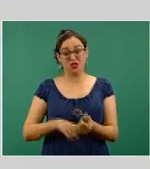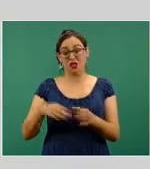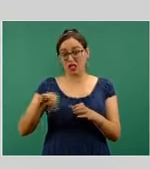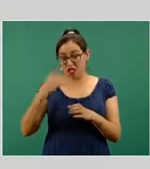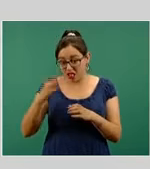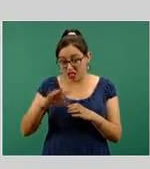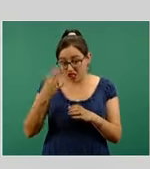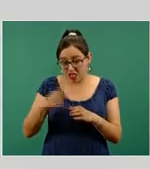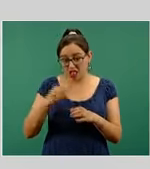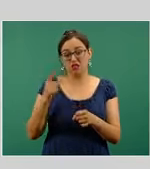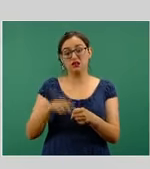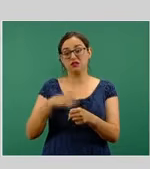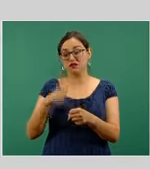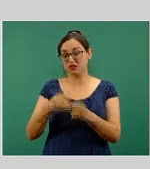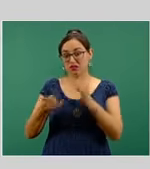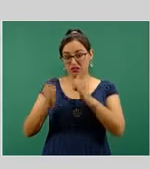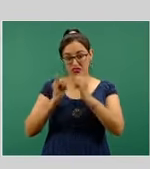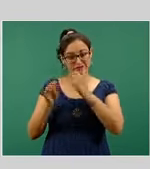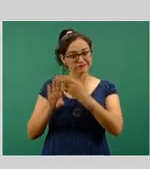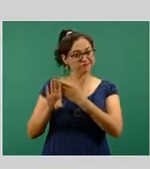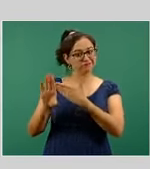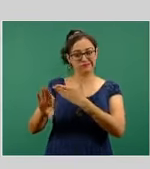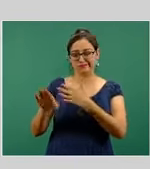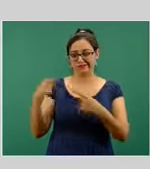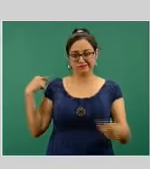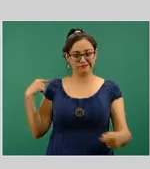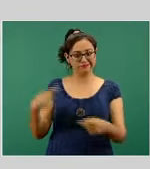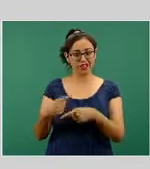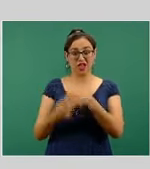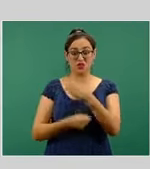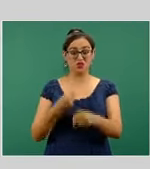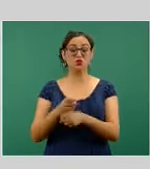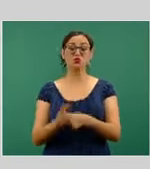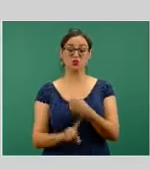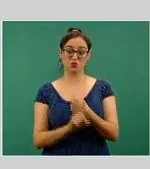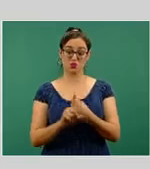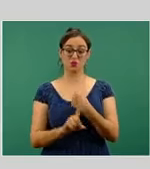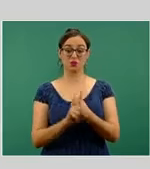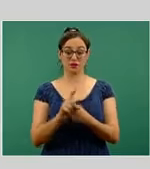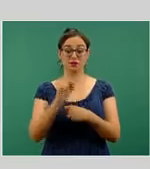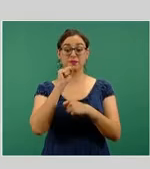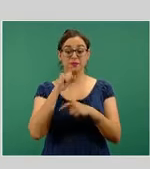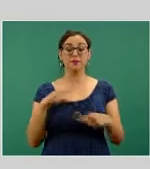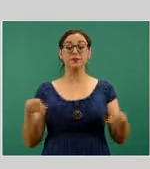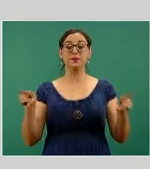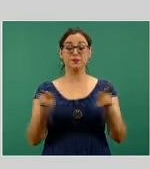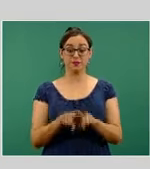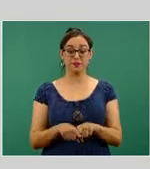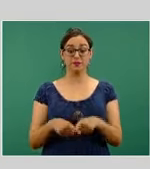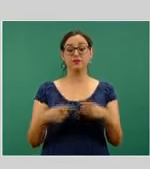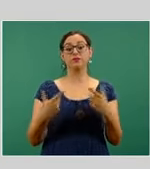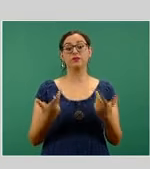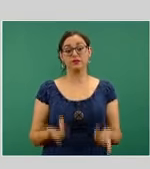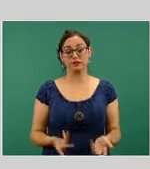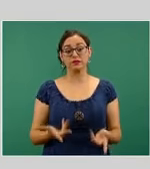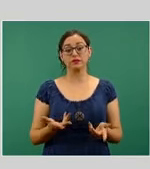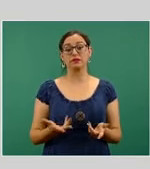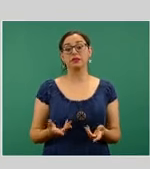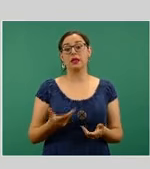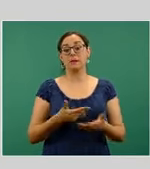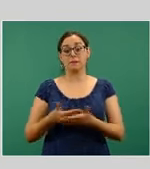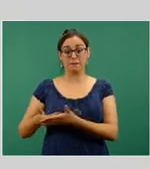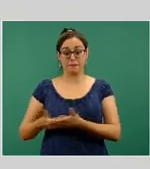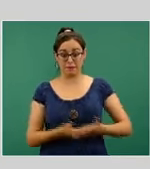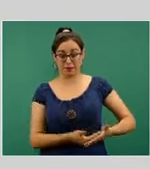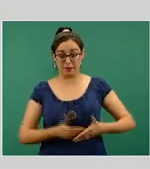grandes problemas en los últimos años. También en sistemas de salud, un enfoque en los primeros 1000 días, la promoción de la lactancia